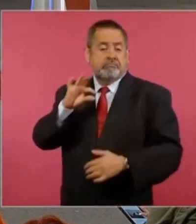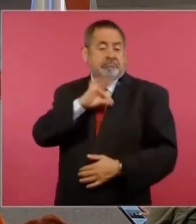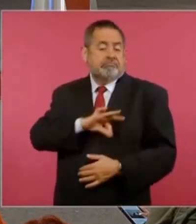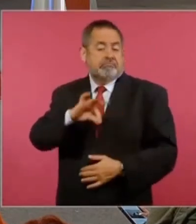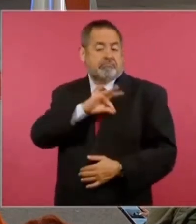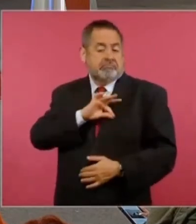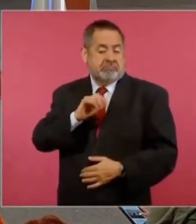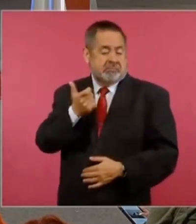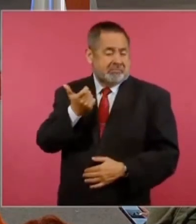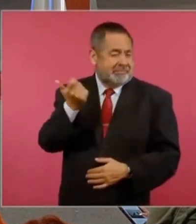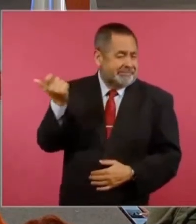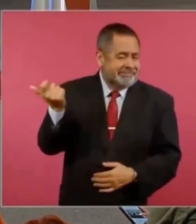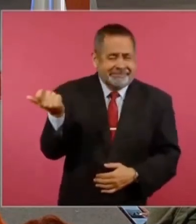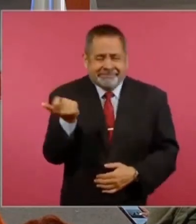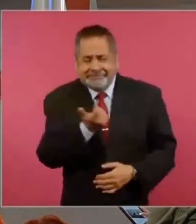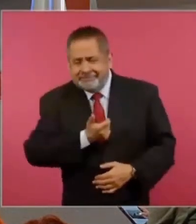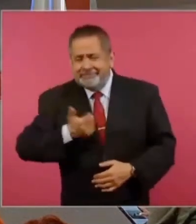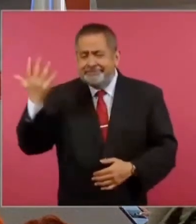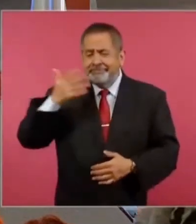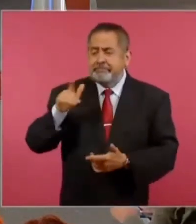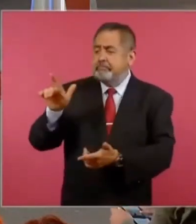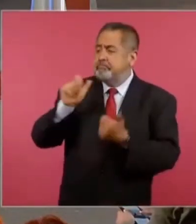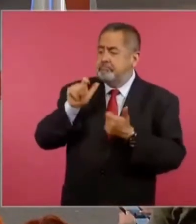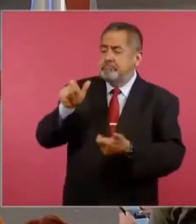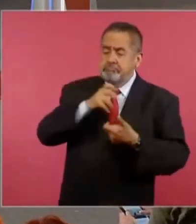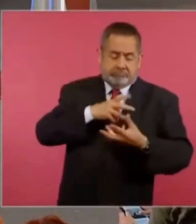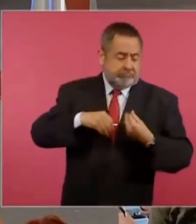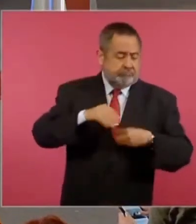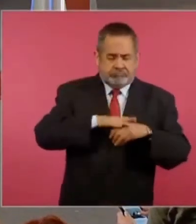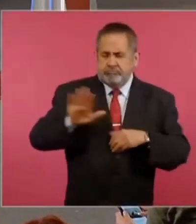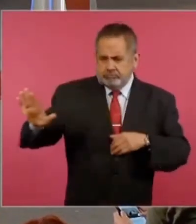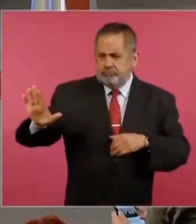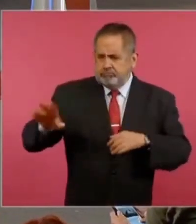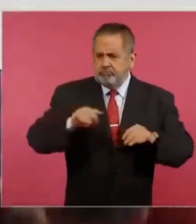comisiones elevadísimas por el manejo del dinero.